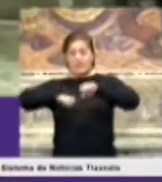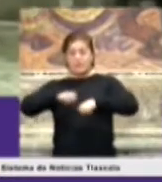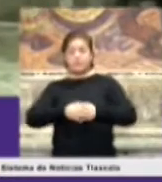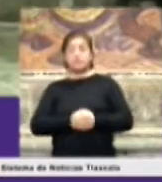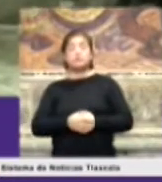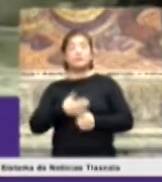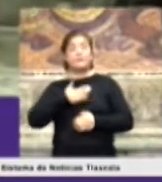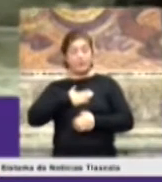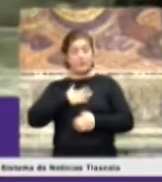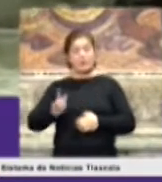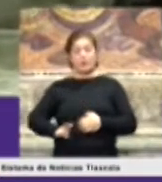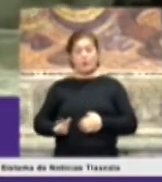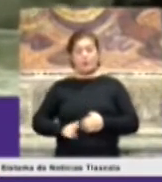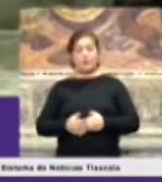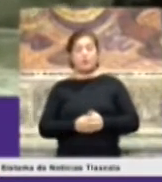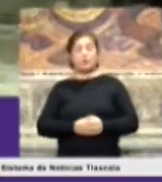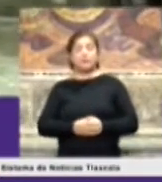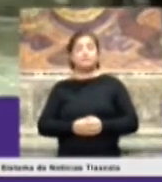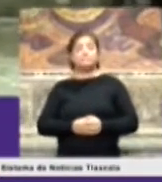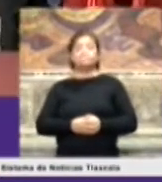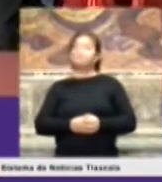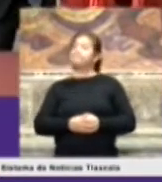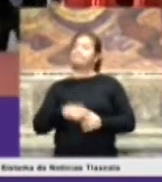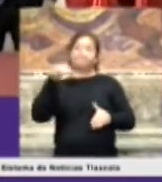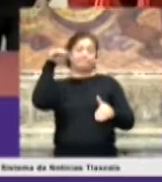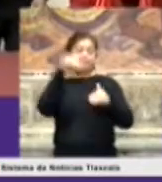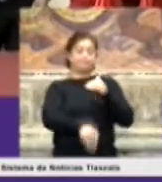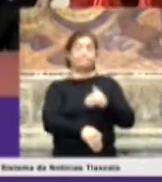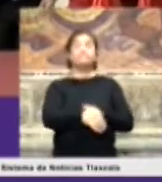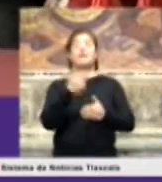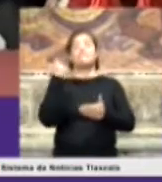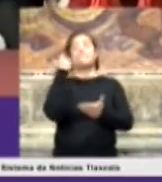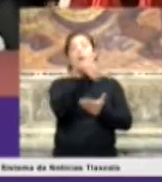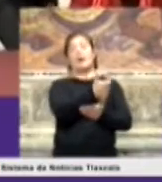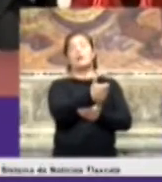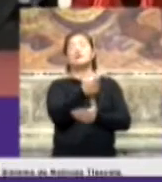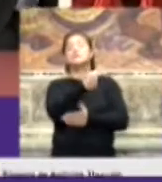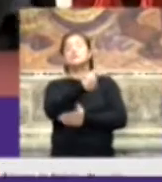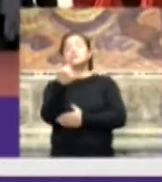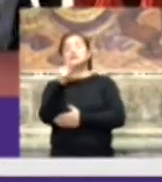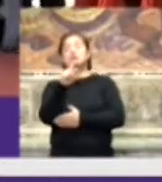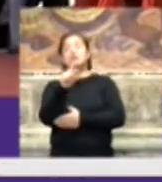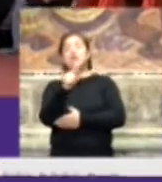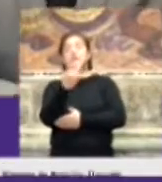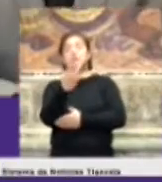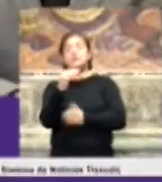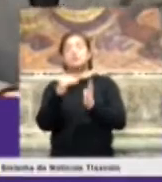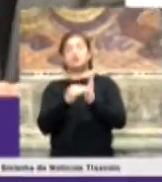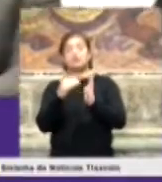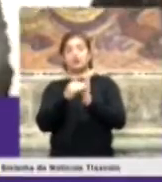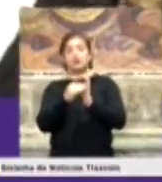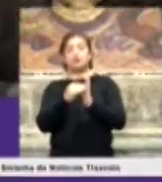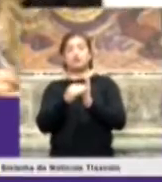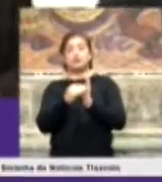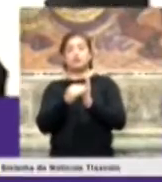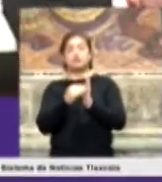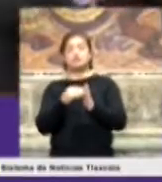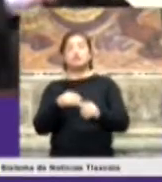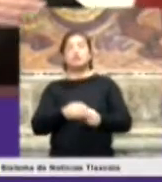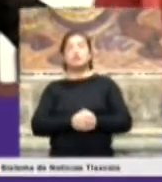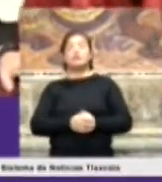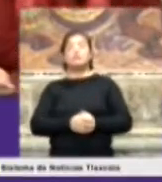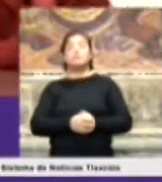millones de pesos para encauzar 832 créditos para el fortalecimiento del autoempleo y las microempresas.